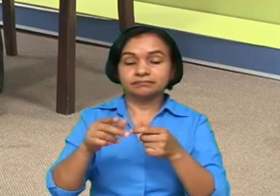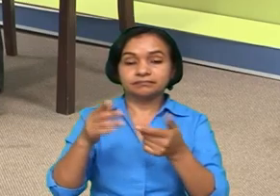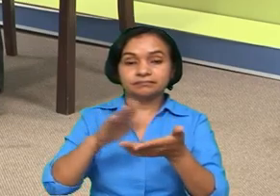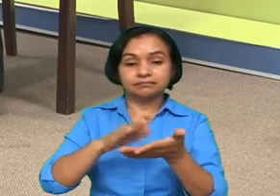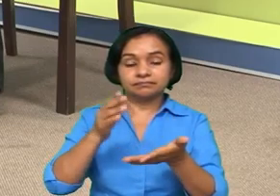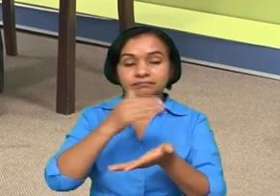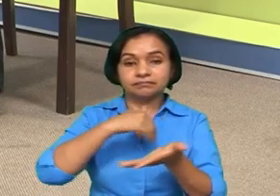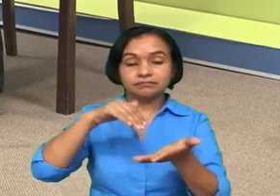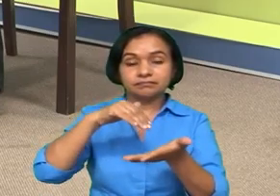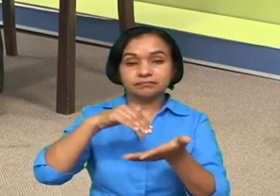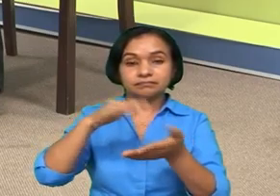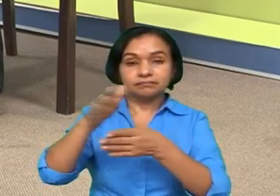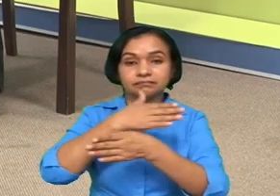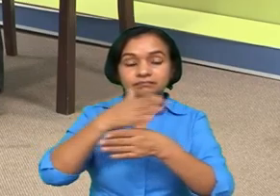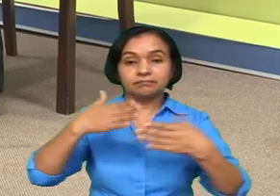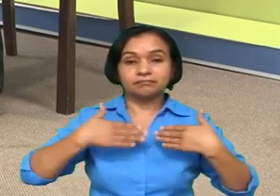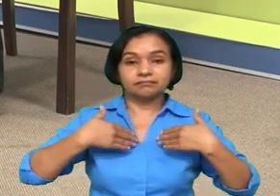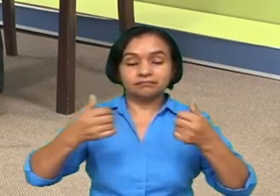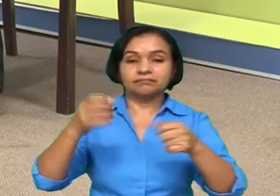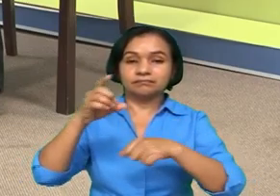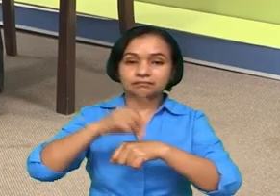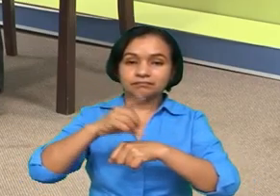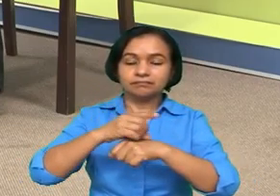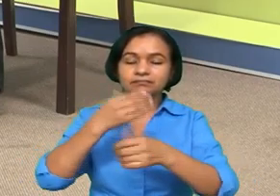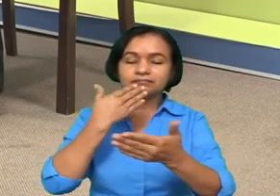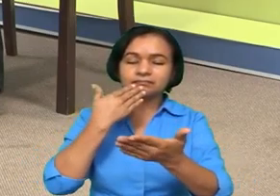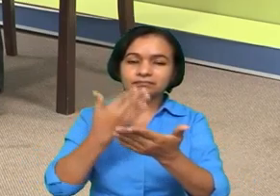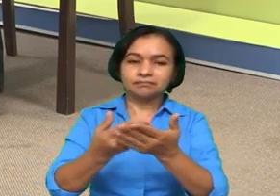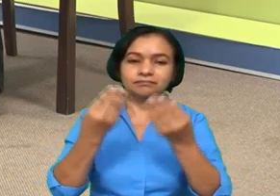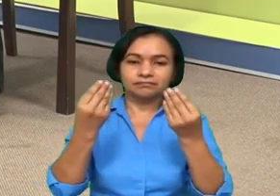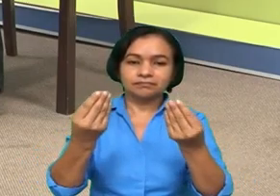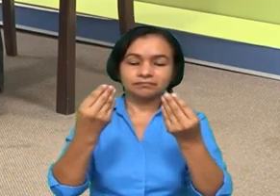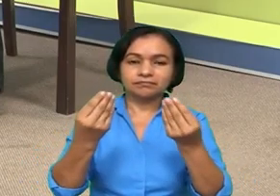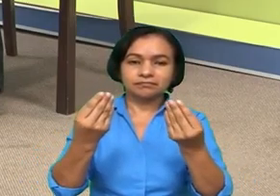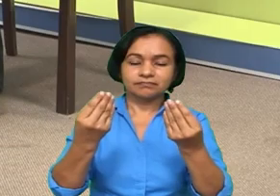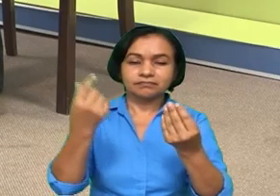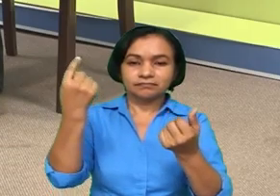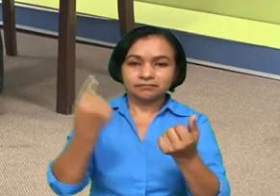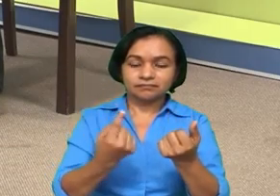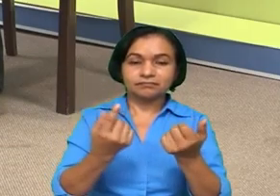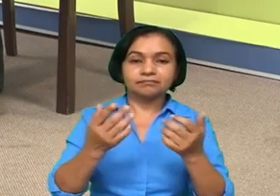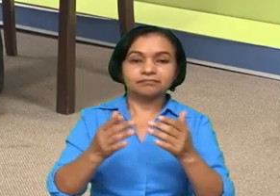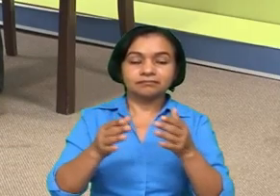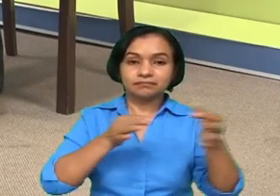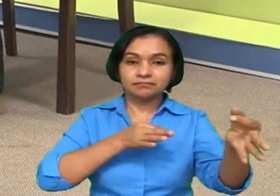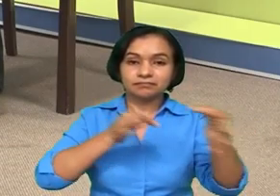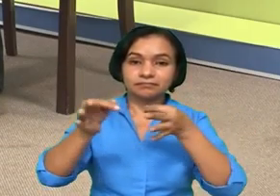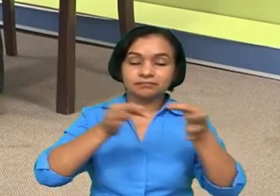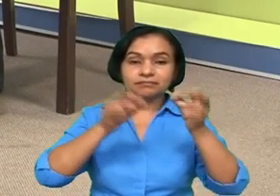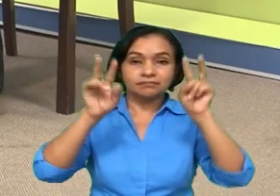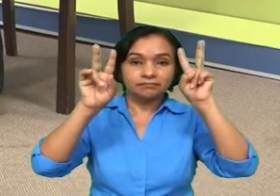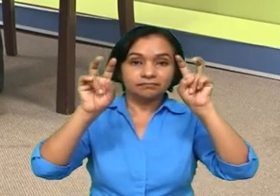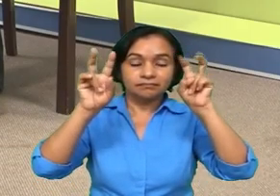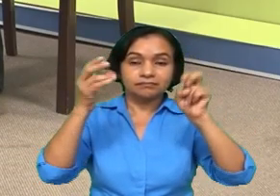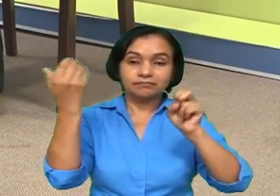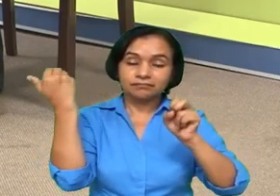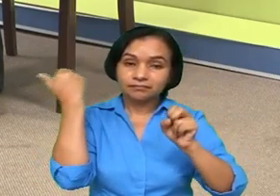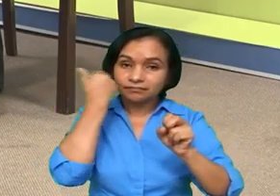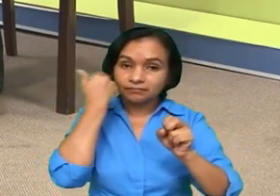salud. Ok, doctora, le agradecemos por su valioso tiempo y por habernos explicado este tema, como son las